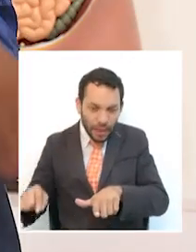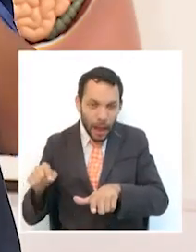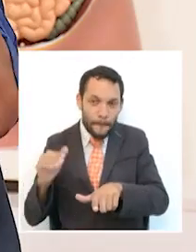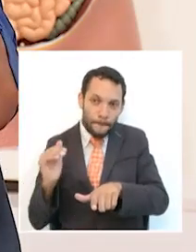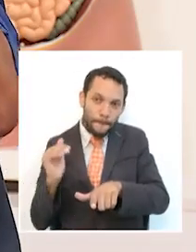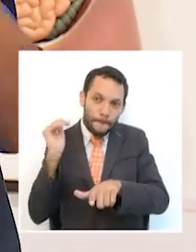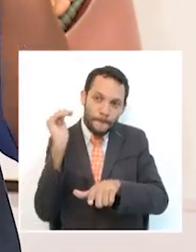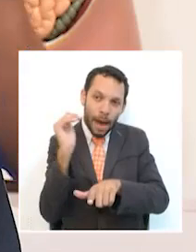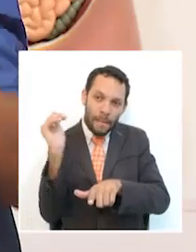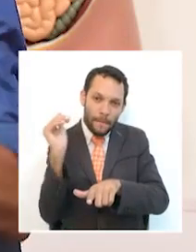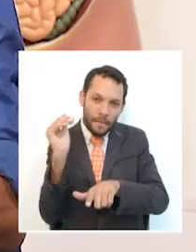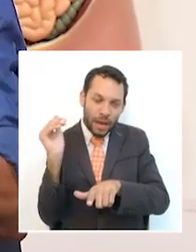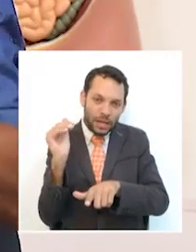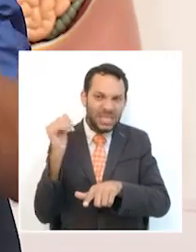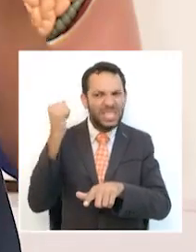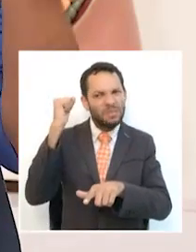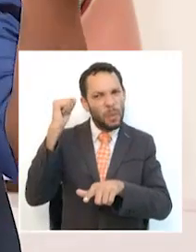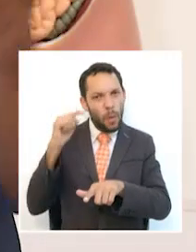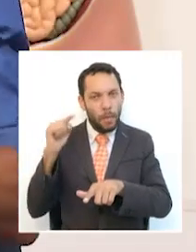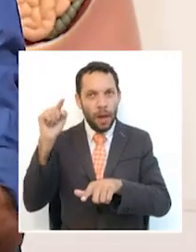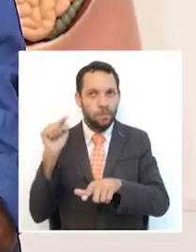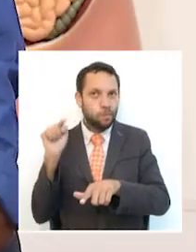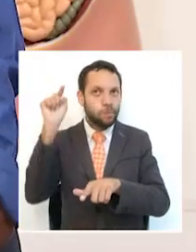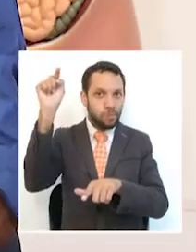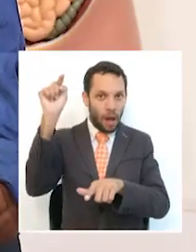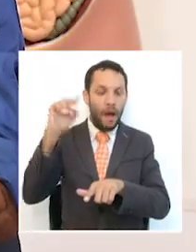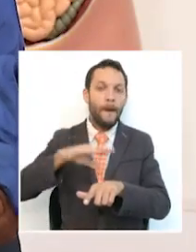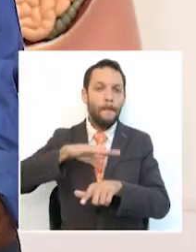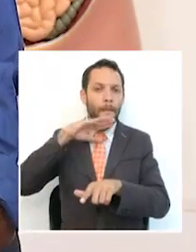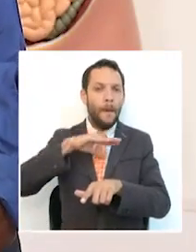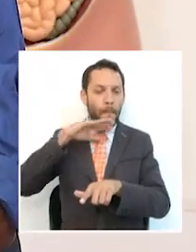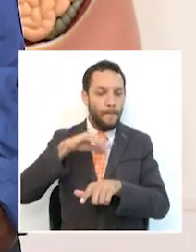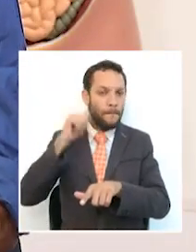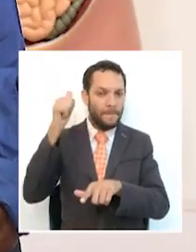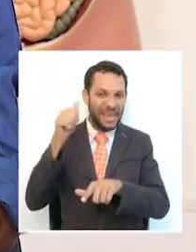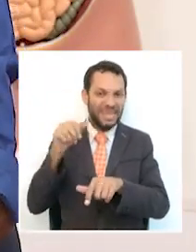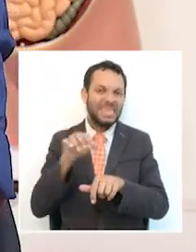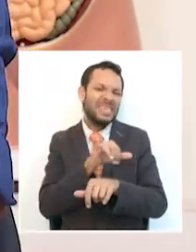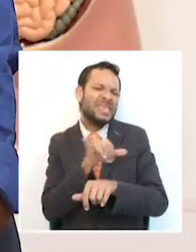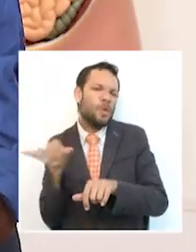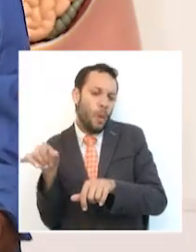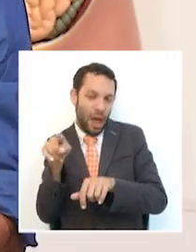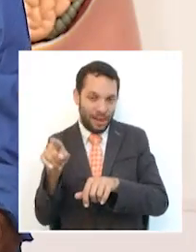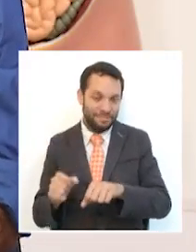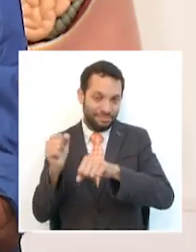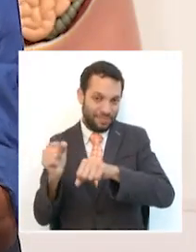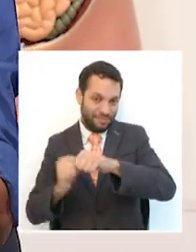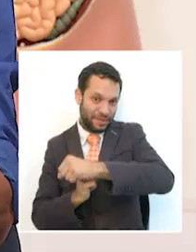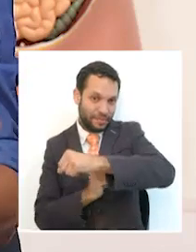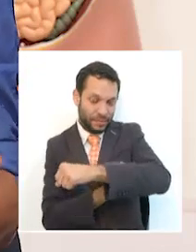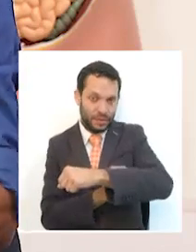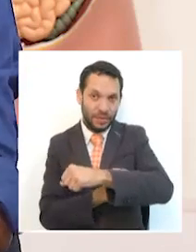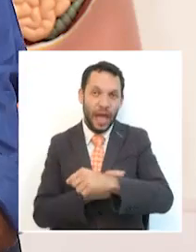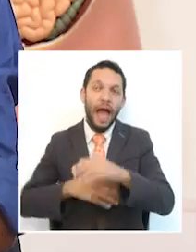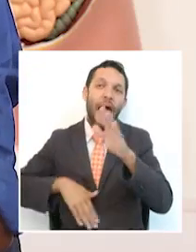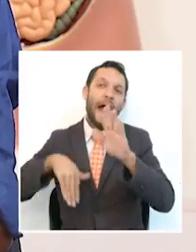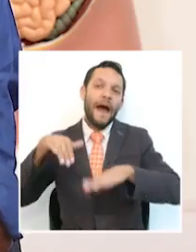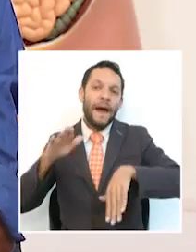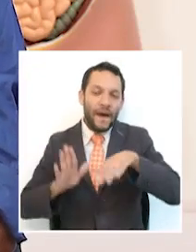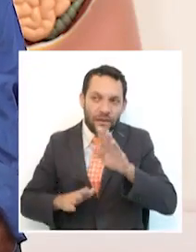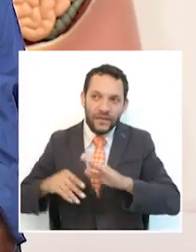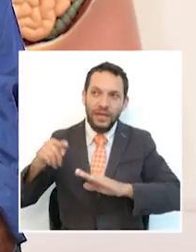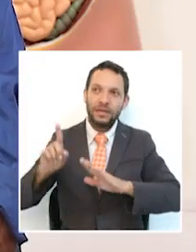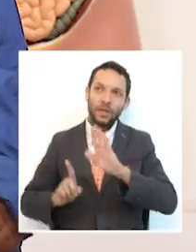la parte de encima está esa como esa zona de luz que los iluminados y muchas personas lo logran uno de vez en cuando a su vez pero cae muy fácil porque